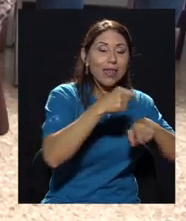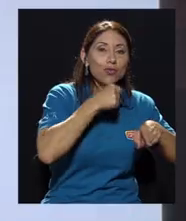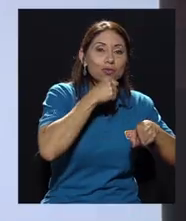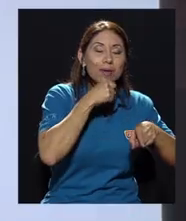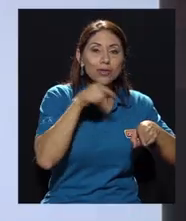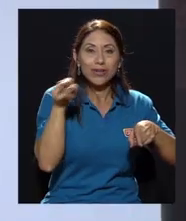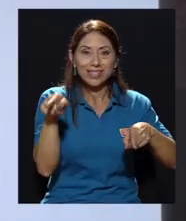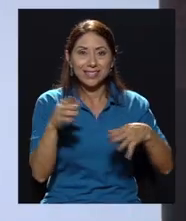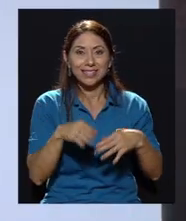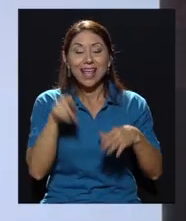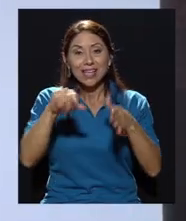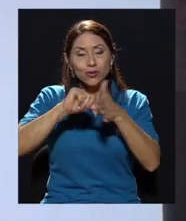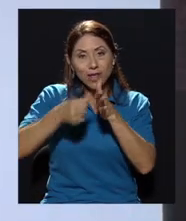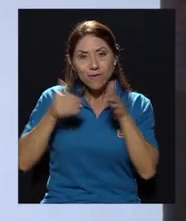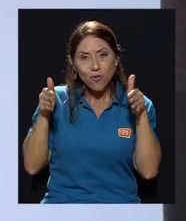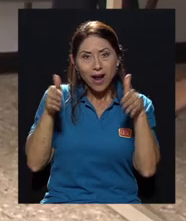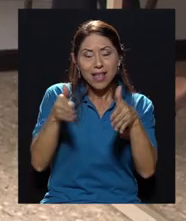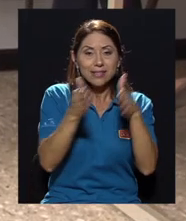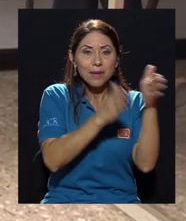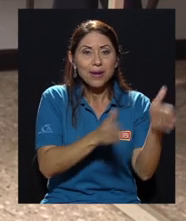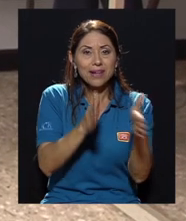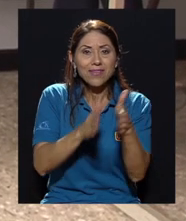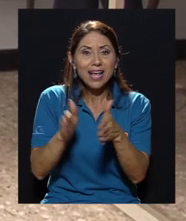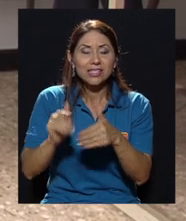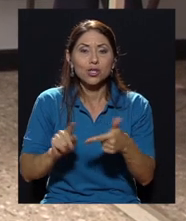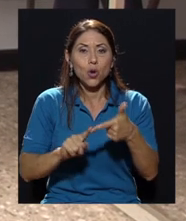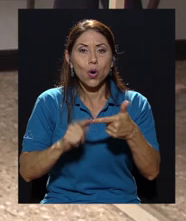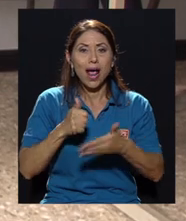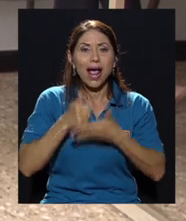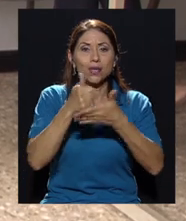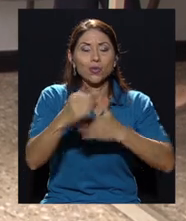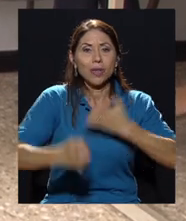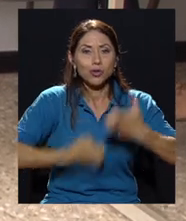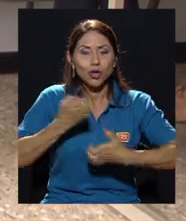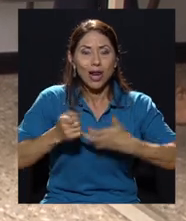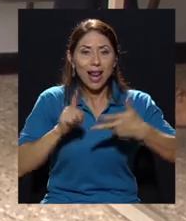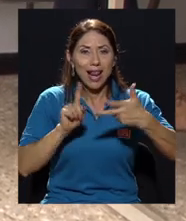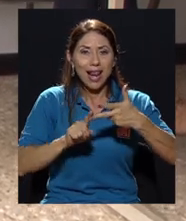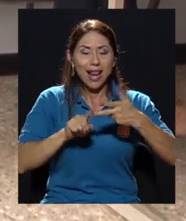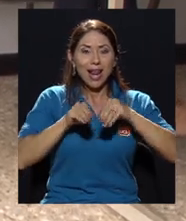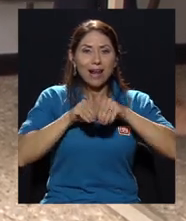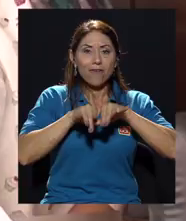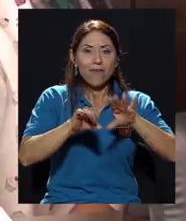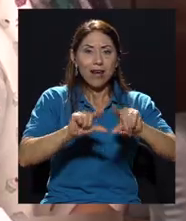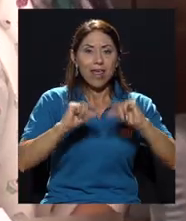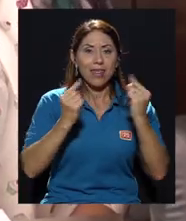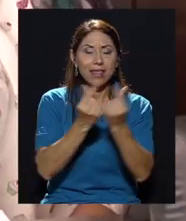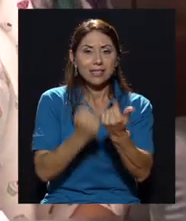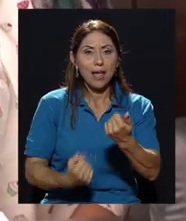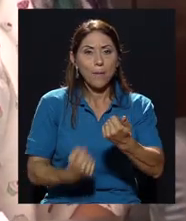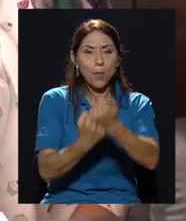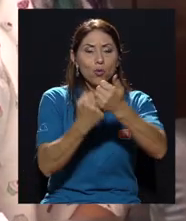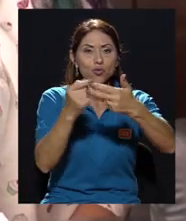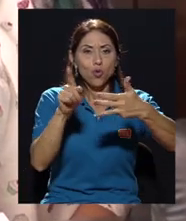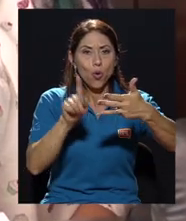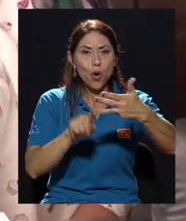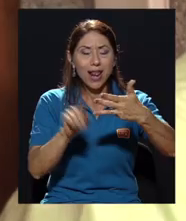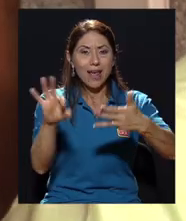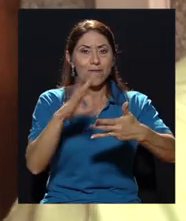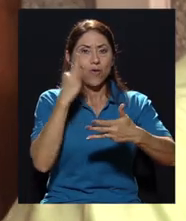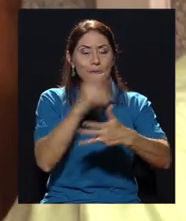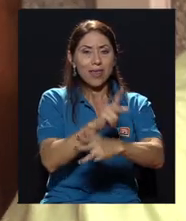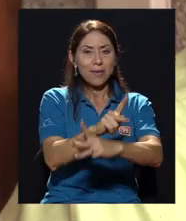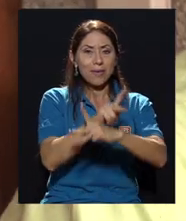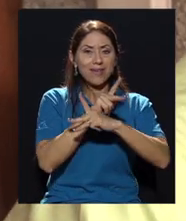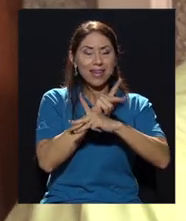mayores, las cuales estuvieron enfocadas hacia la planificación, la ayuda emocional, las redes de apoyo, así como